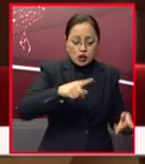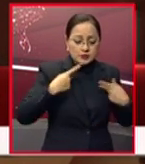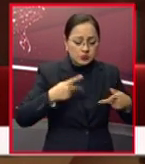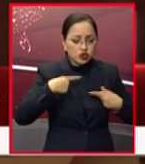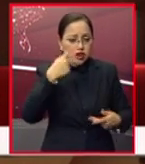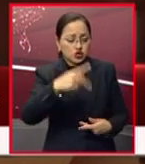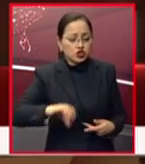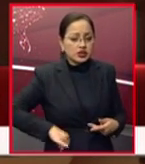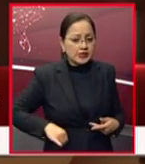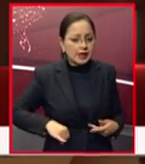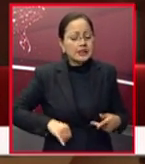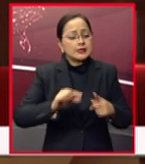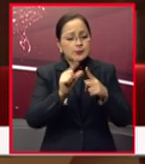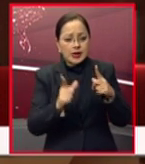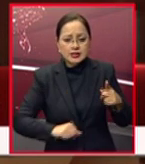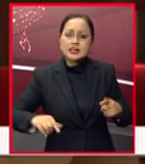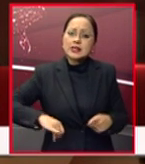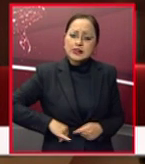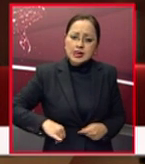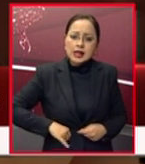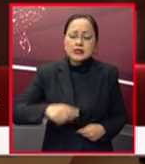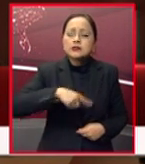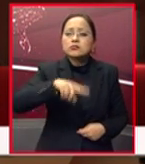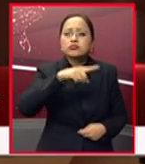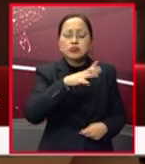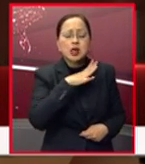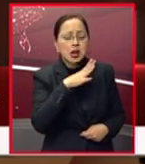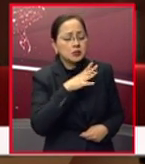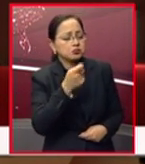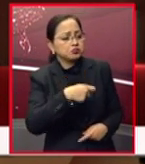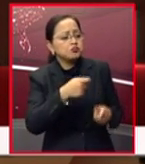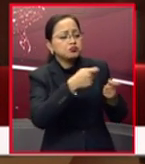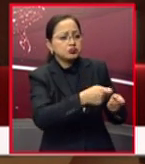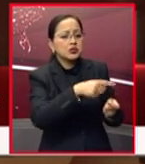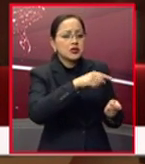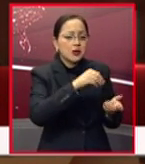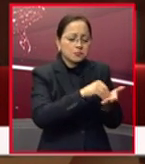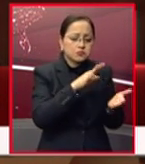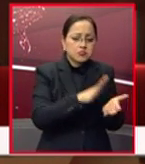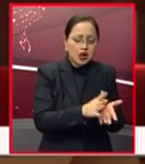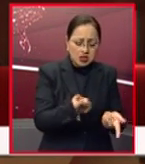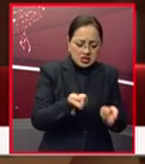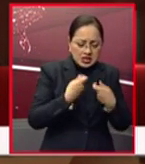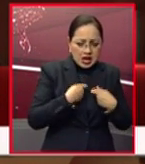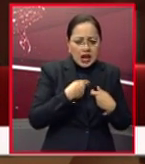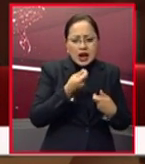y nacionales sean los que prevalezcan, los que nos unifiquen, los que